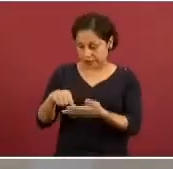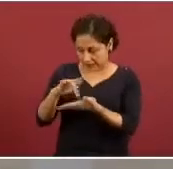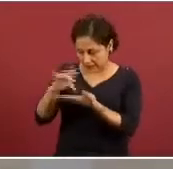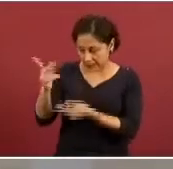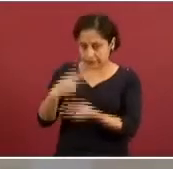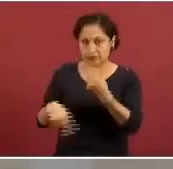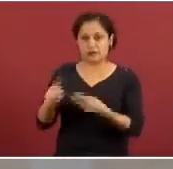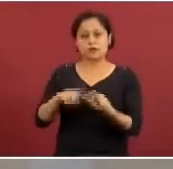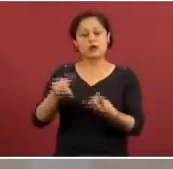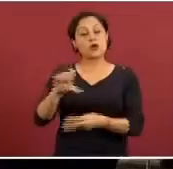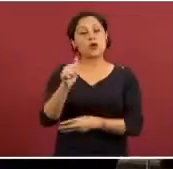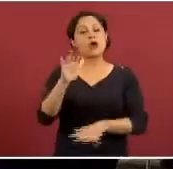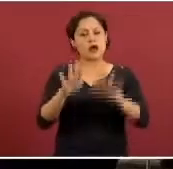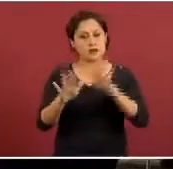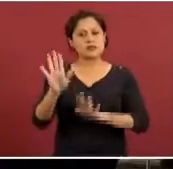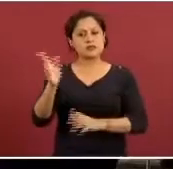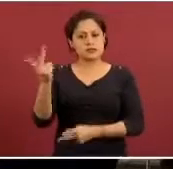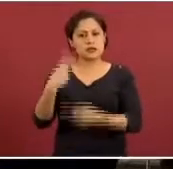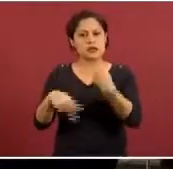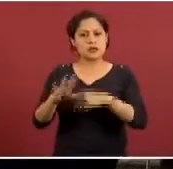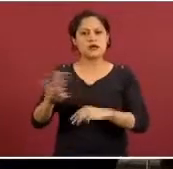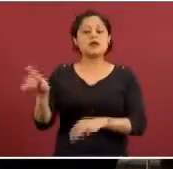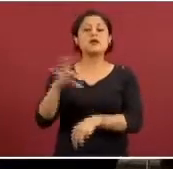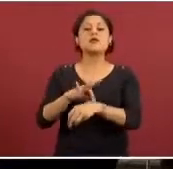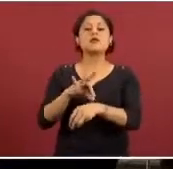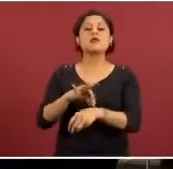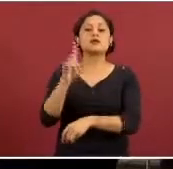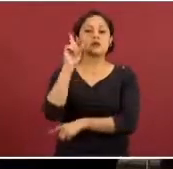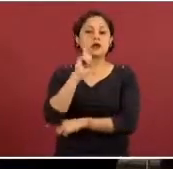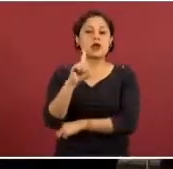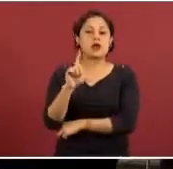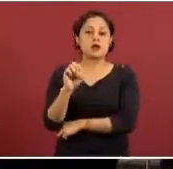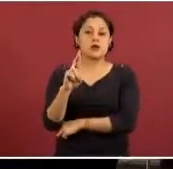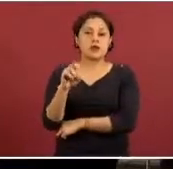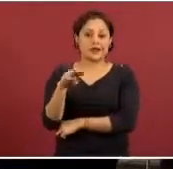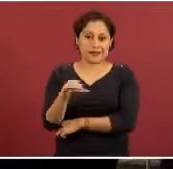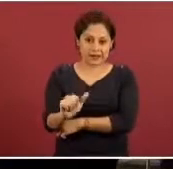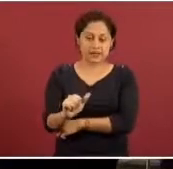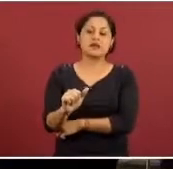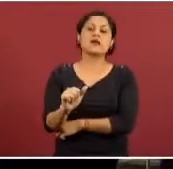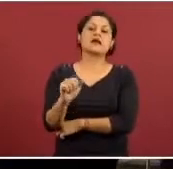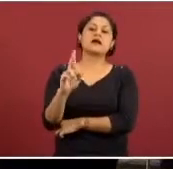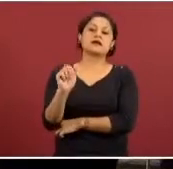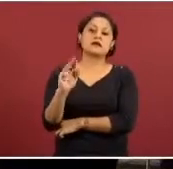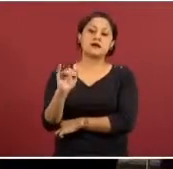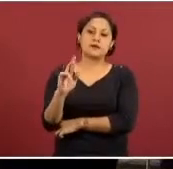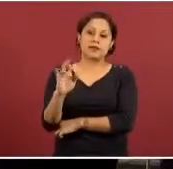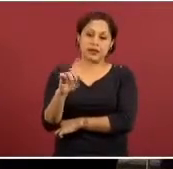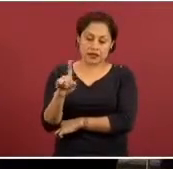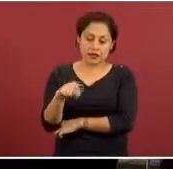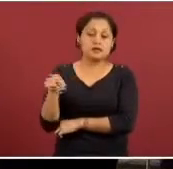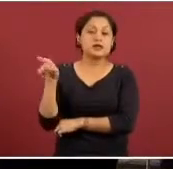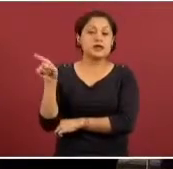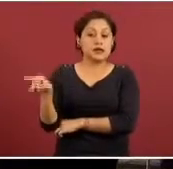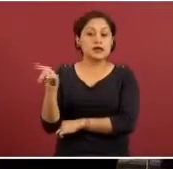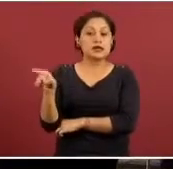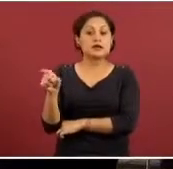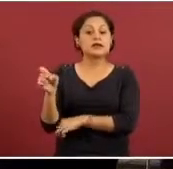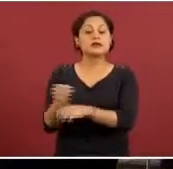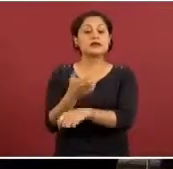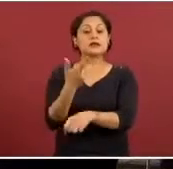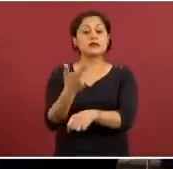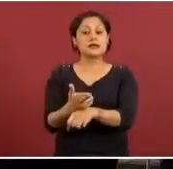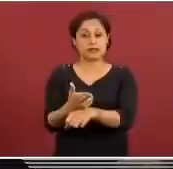ha acompañado en otras ocasiones, la doctora Lorena Rodríguez Bores Ramírez, quien es la secretaria técnica del